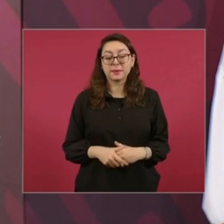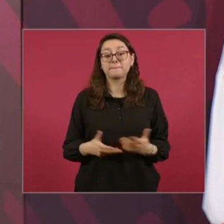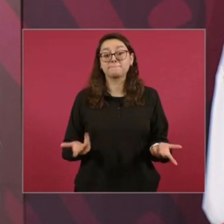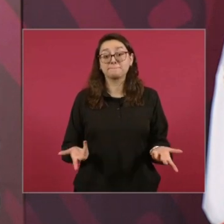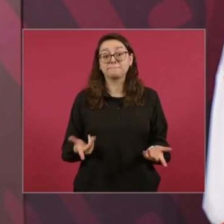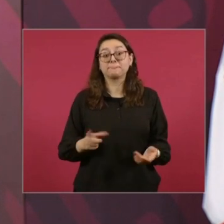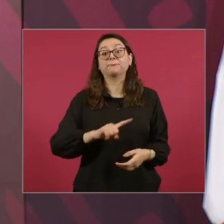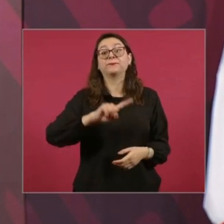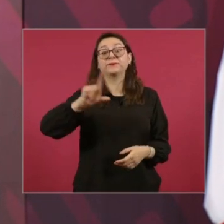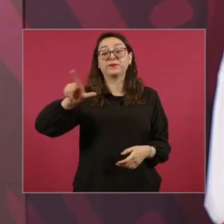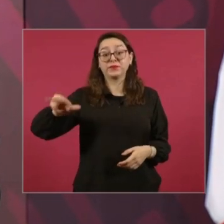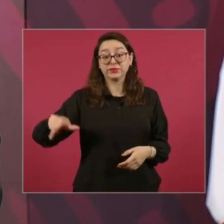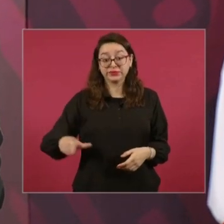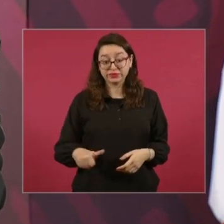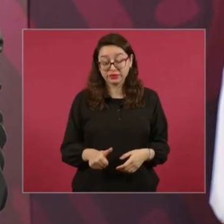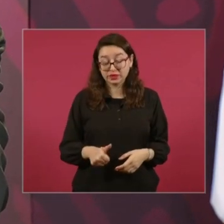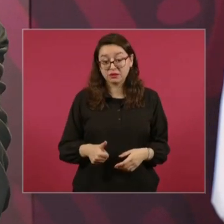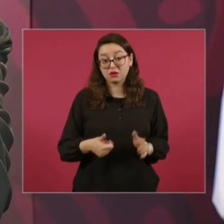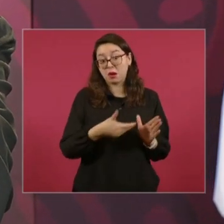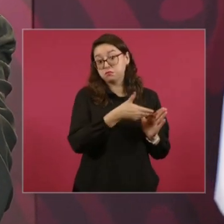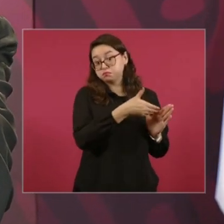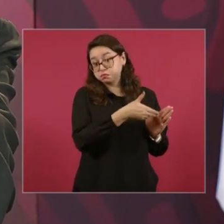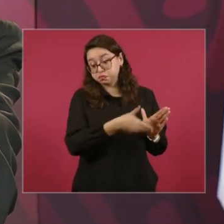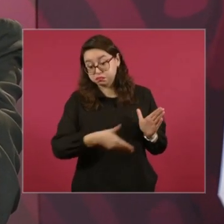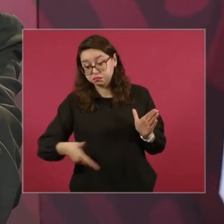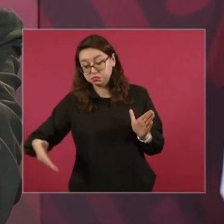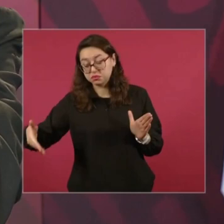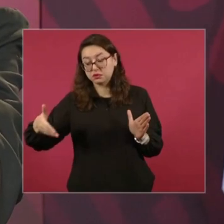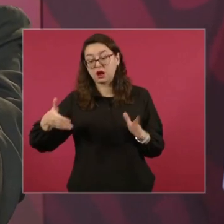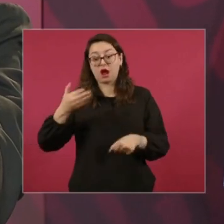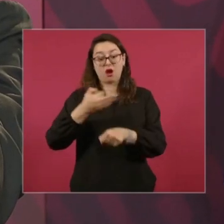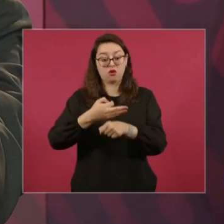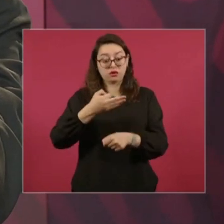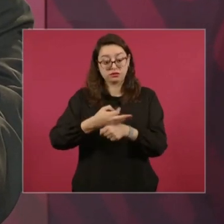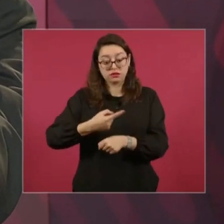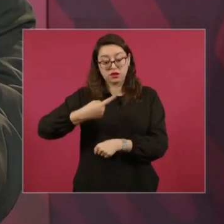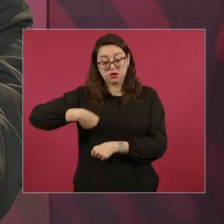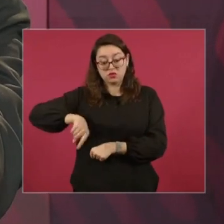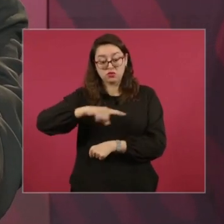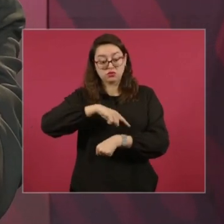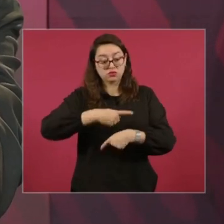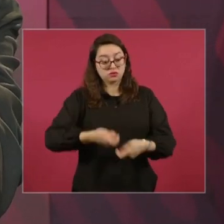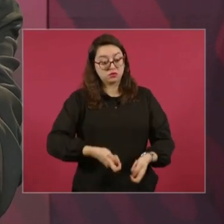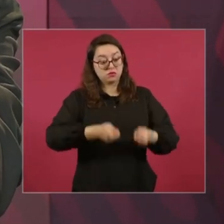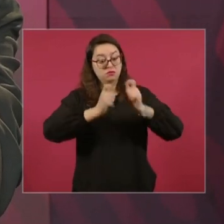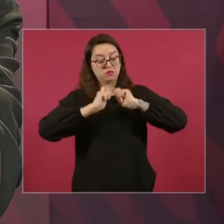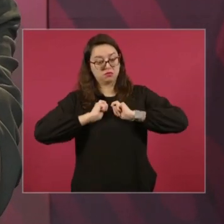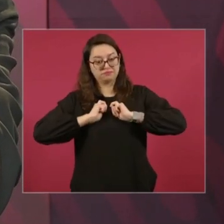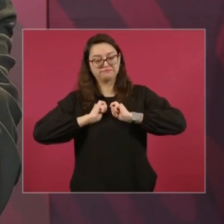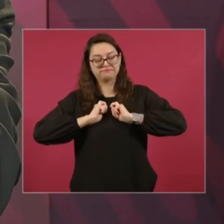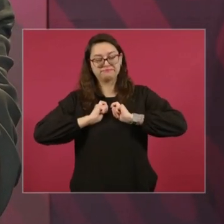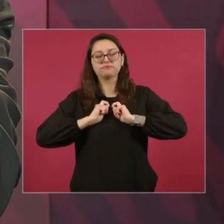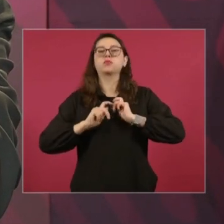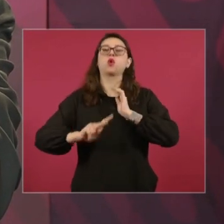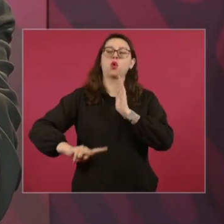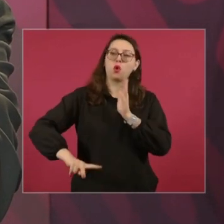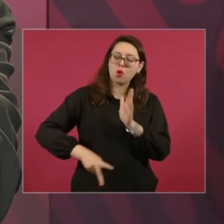Cuando llegamos nosotros regresamos esos apoyos. De otra forma, se